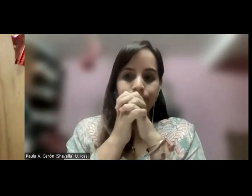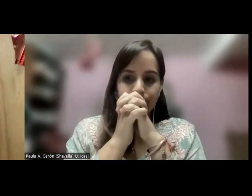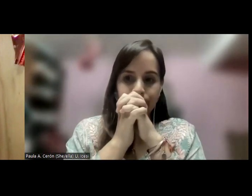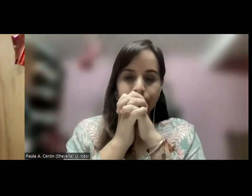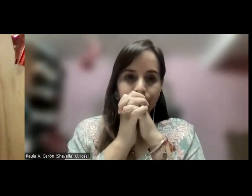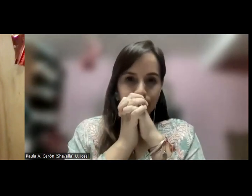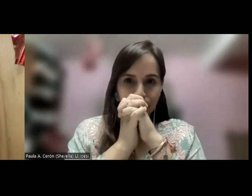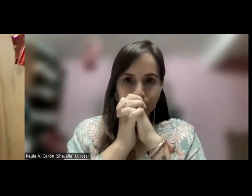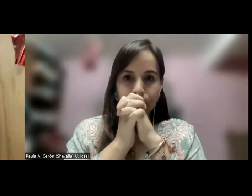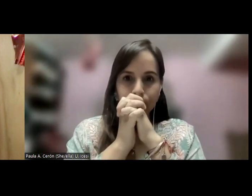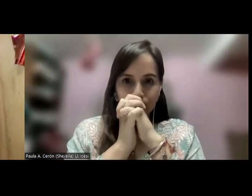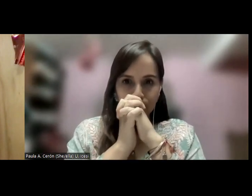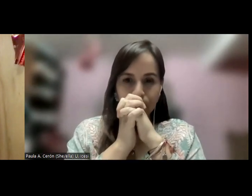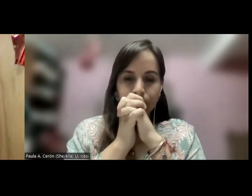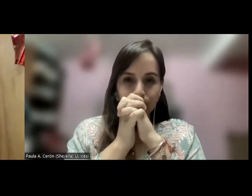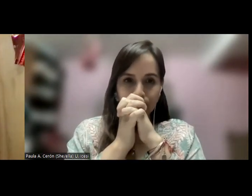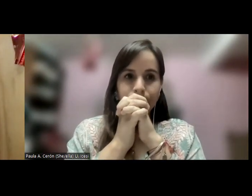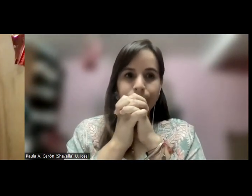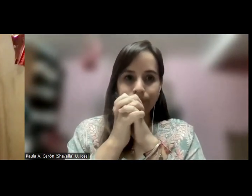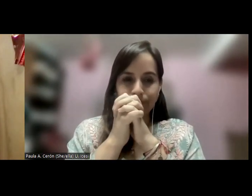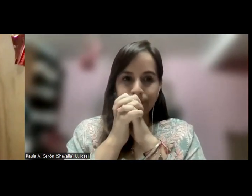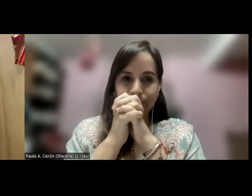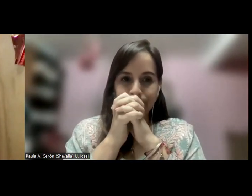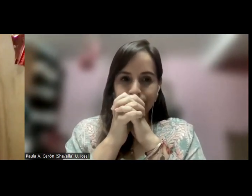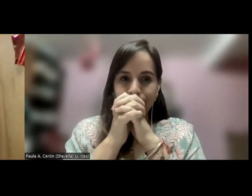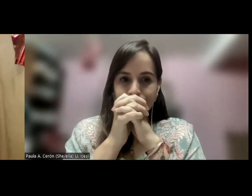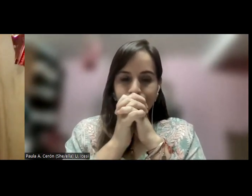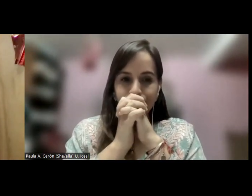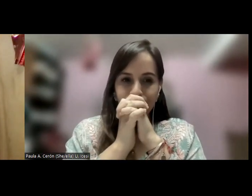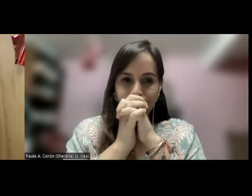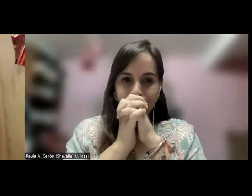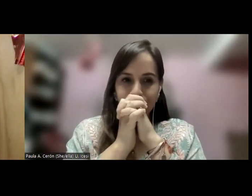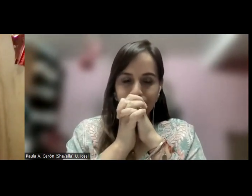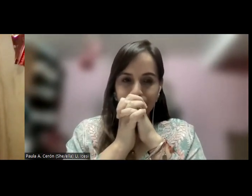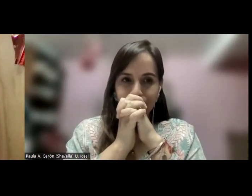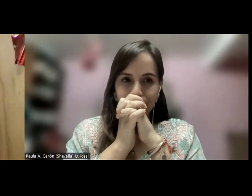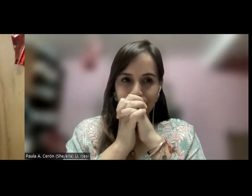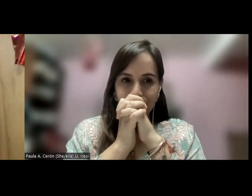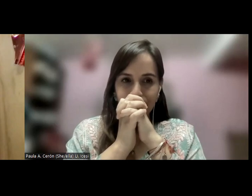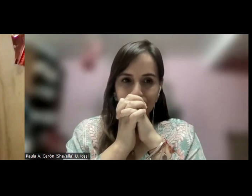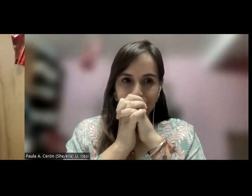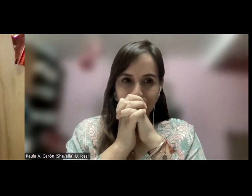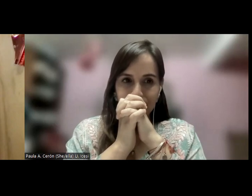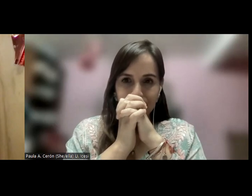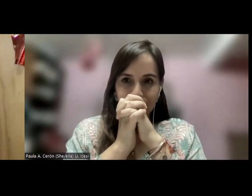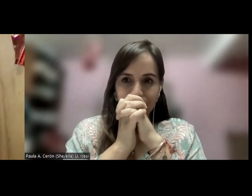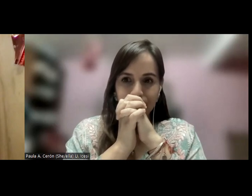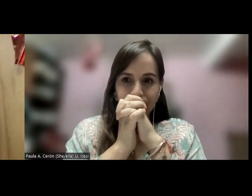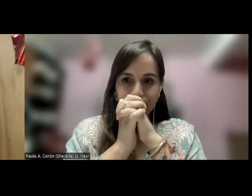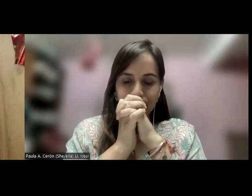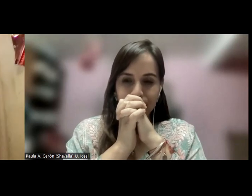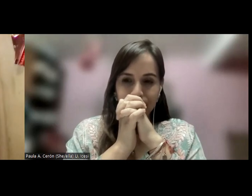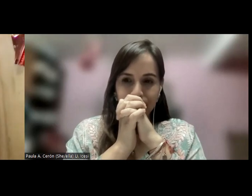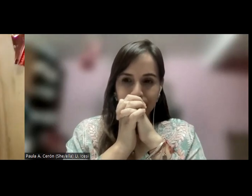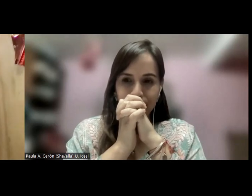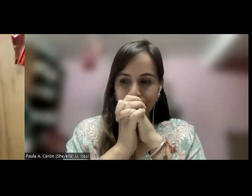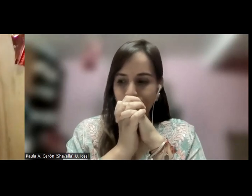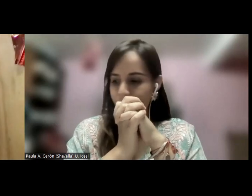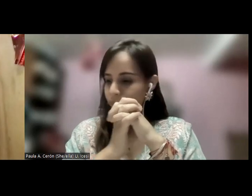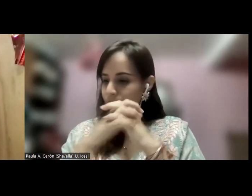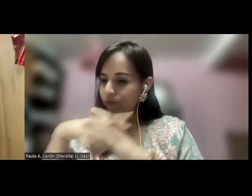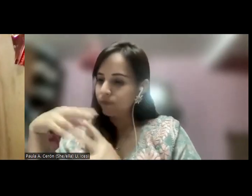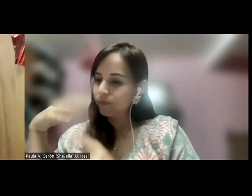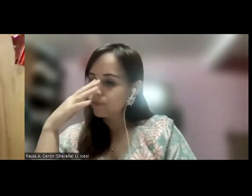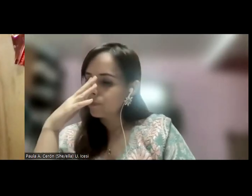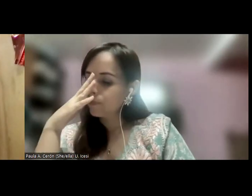económicos Sí pero que luego se hiciera un ejercicio de transformación donde las nuevas